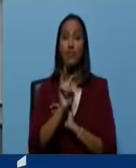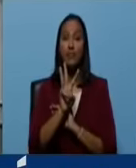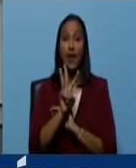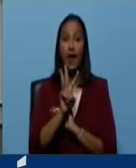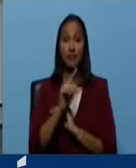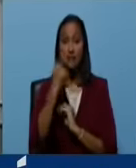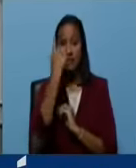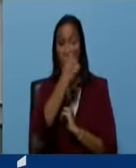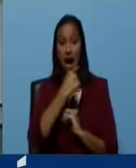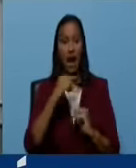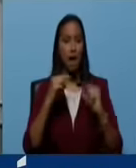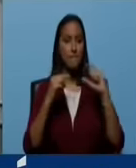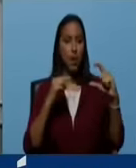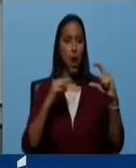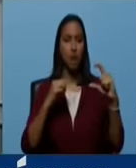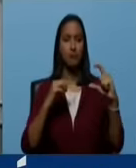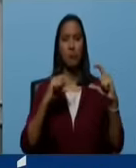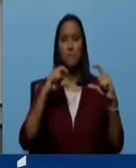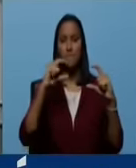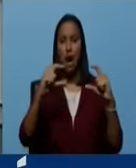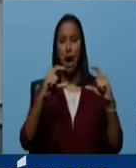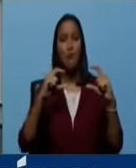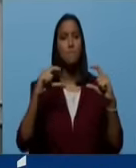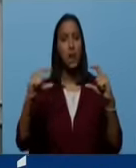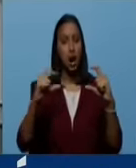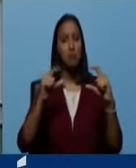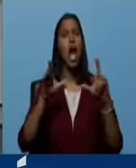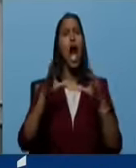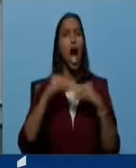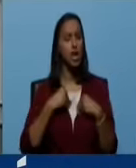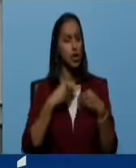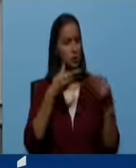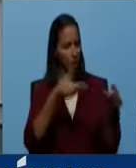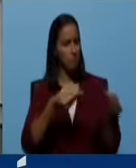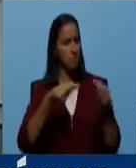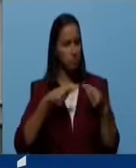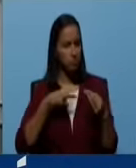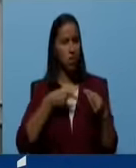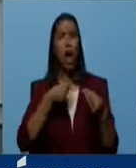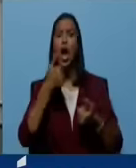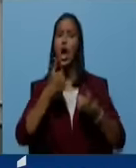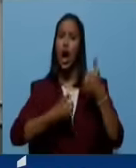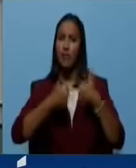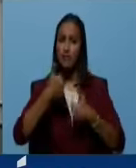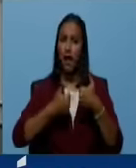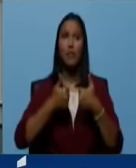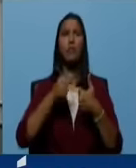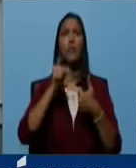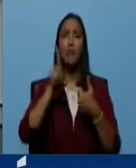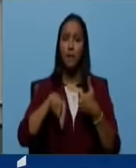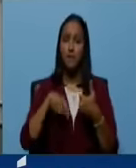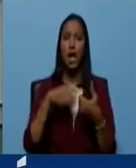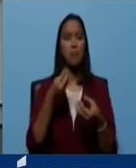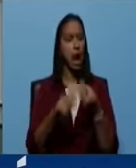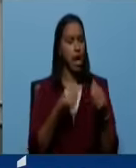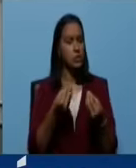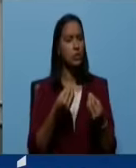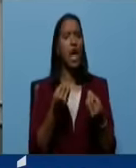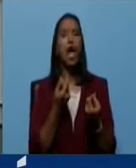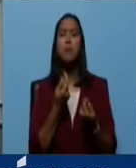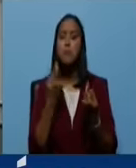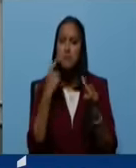rostro, ser postulado, hacer una pírrica campaña, pero la